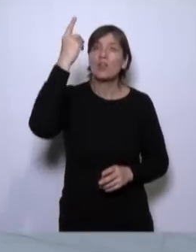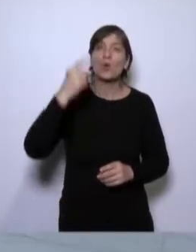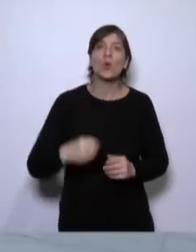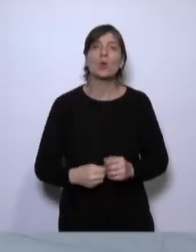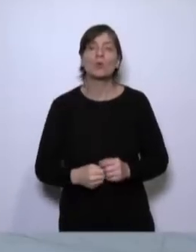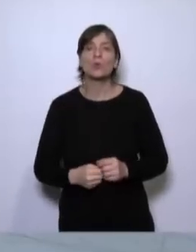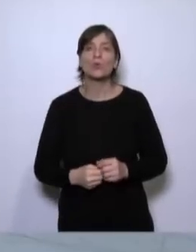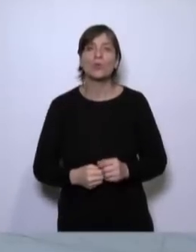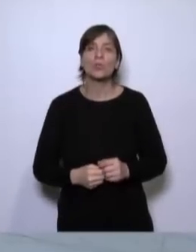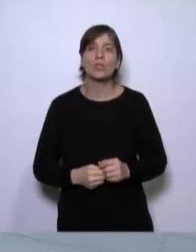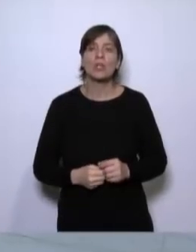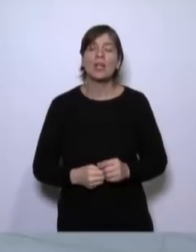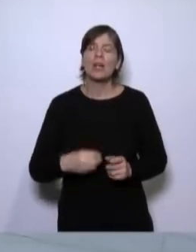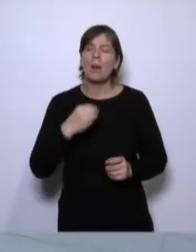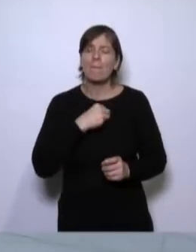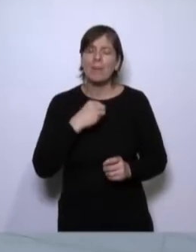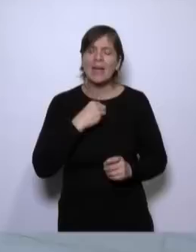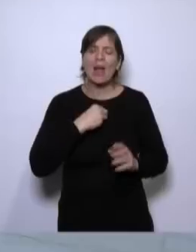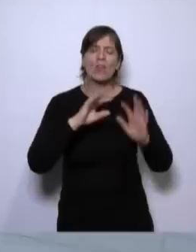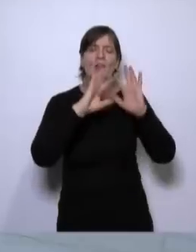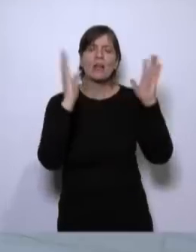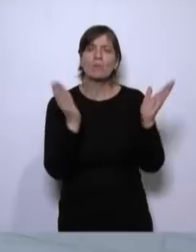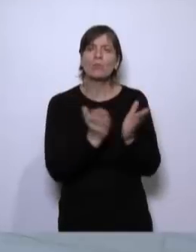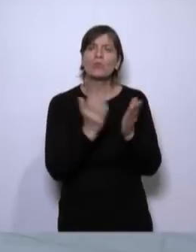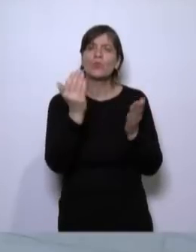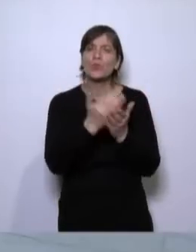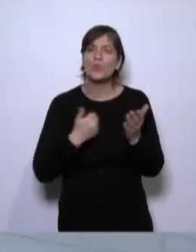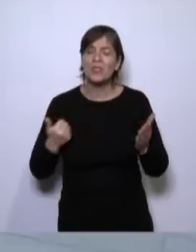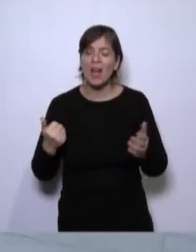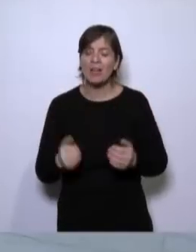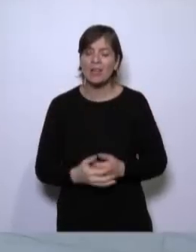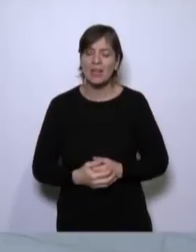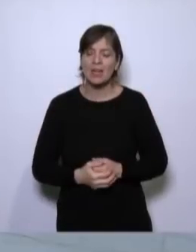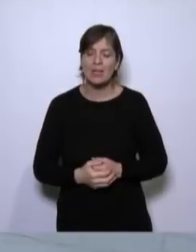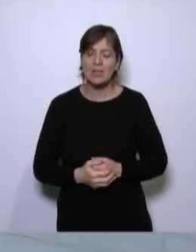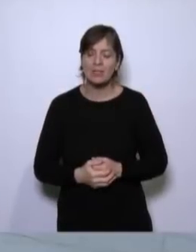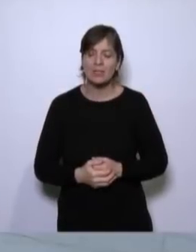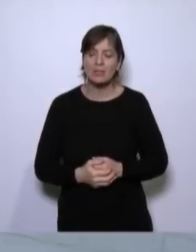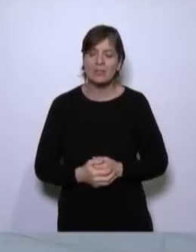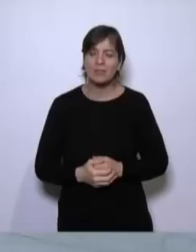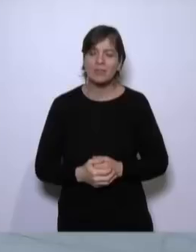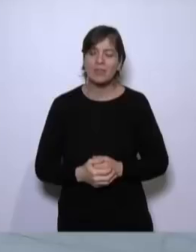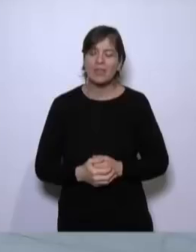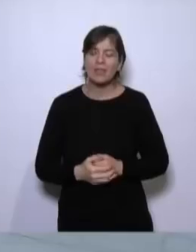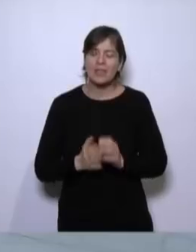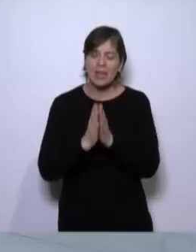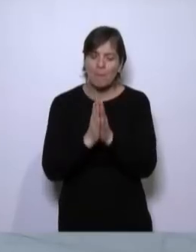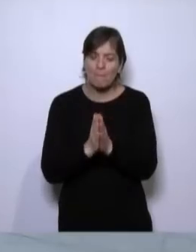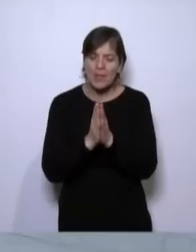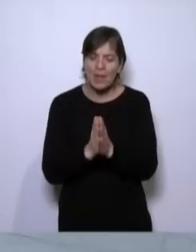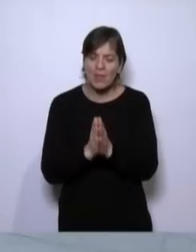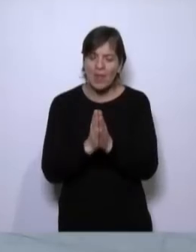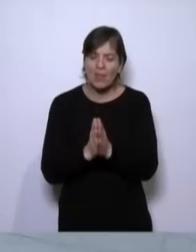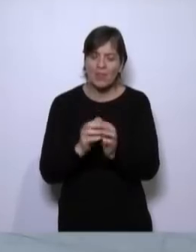Cordero de Dios, que quitas el pecado del mundo,